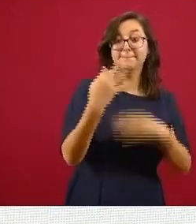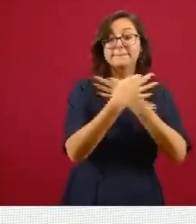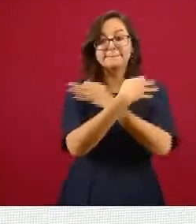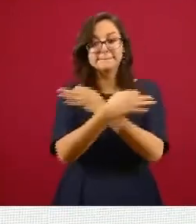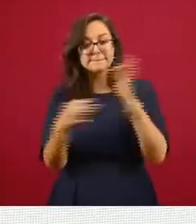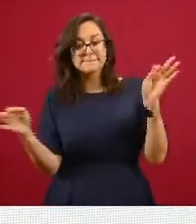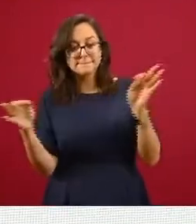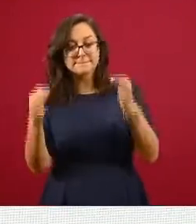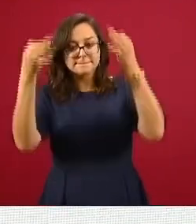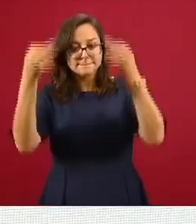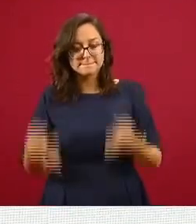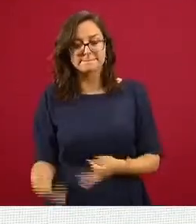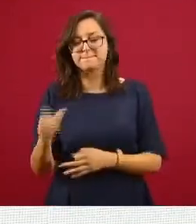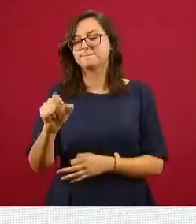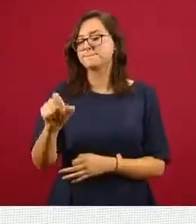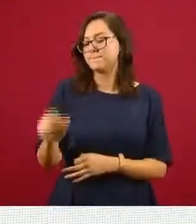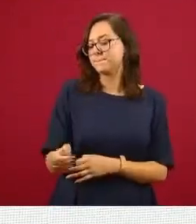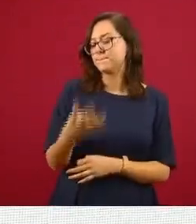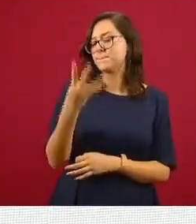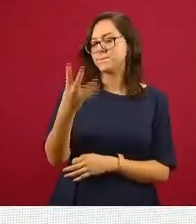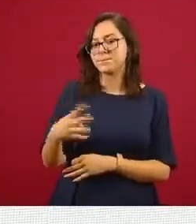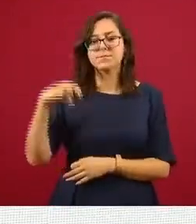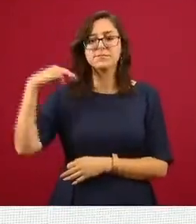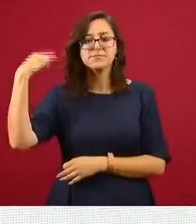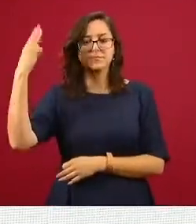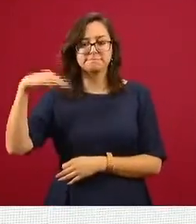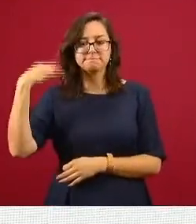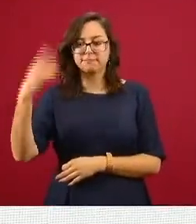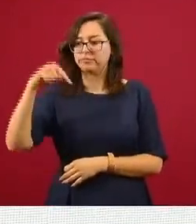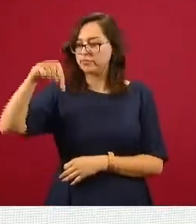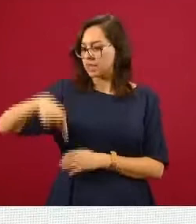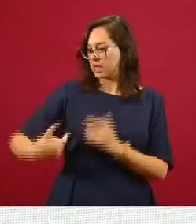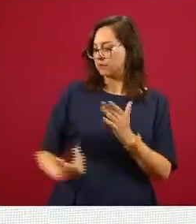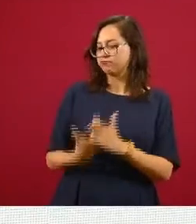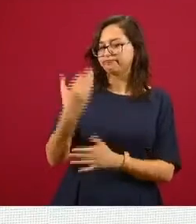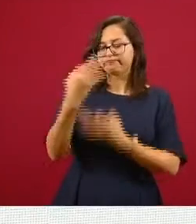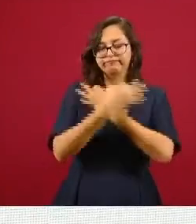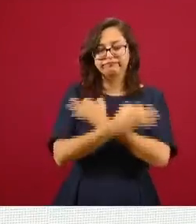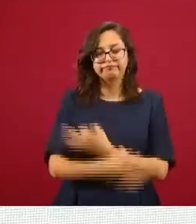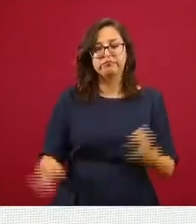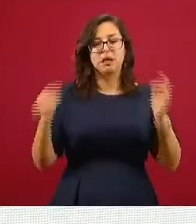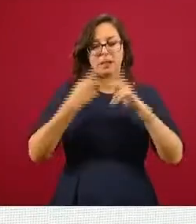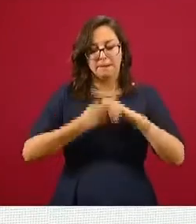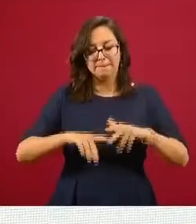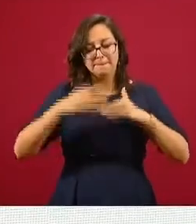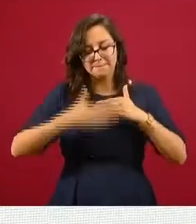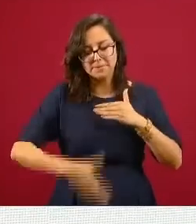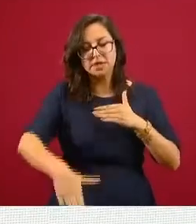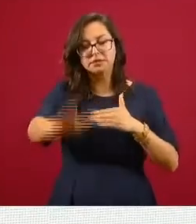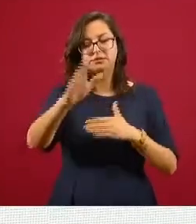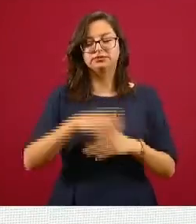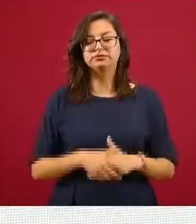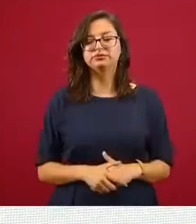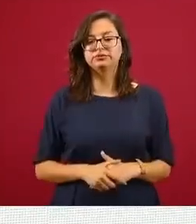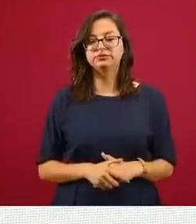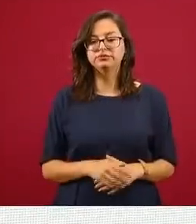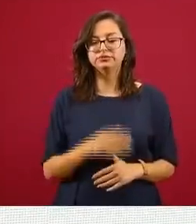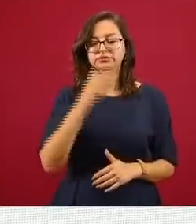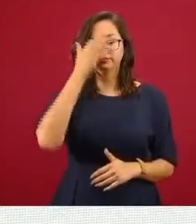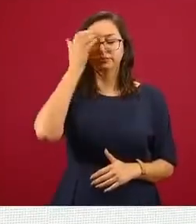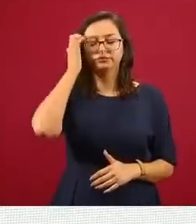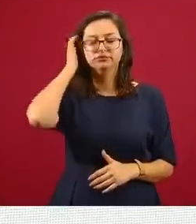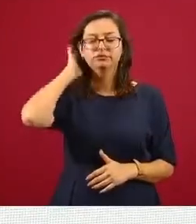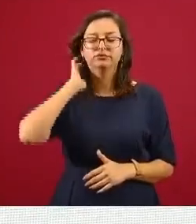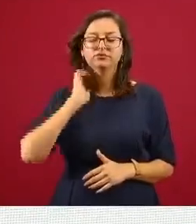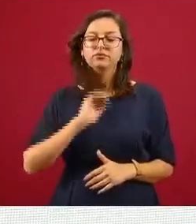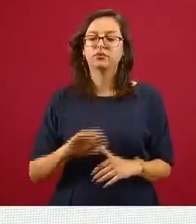el 24 formalmente declaramos aquí mismo en la mañana el inicio de la fase 2.